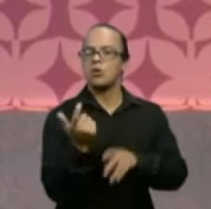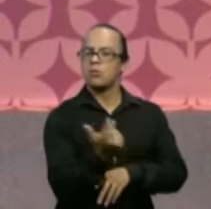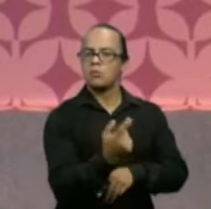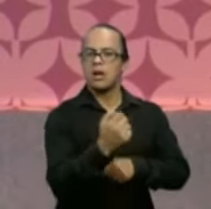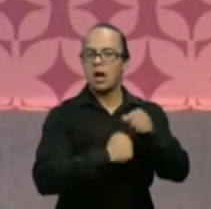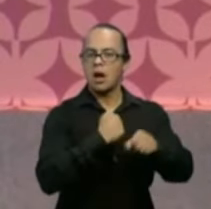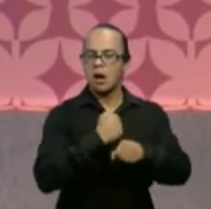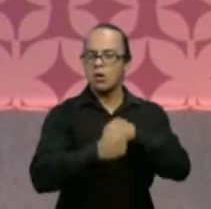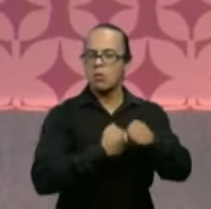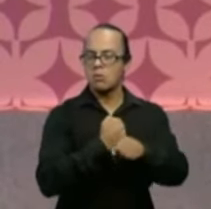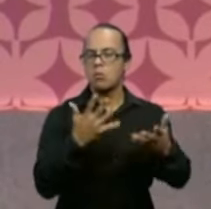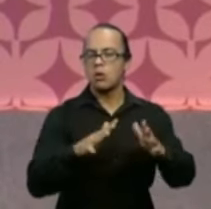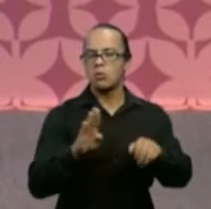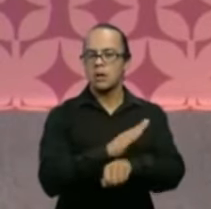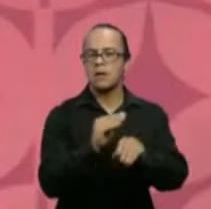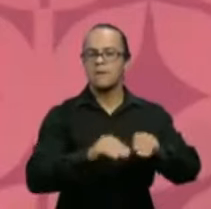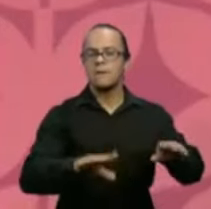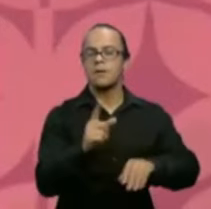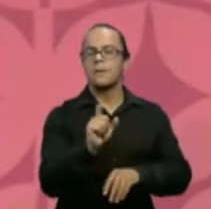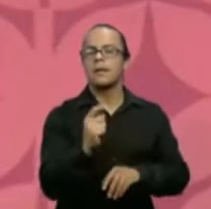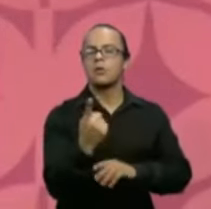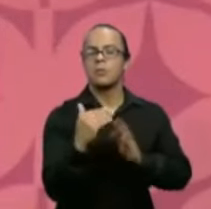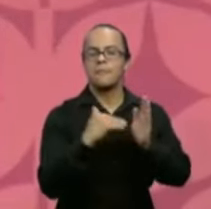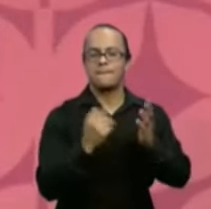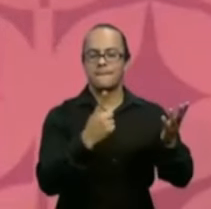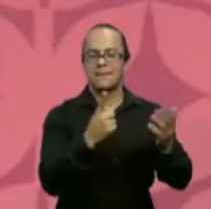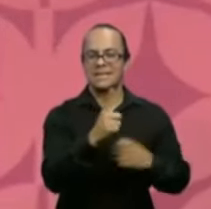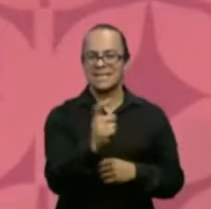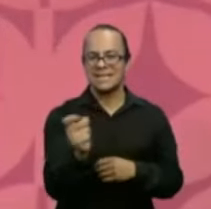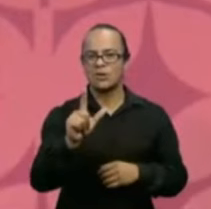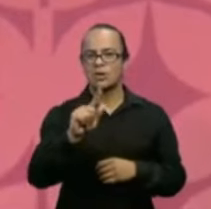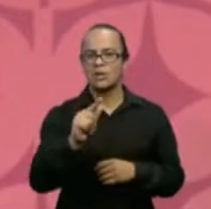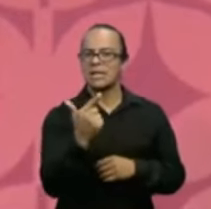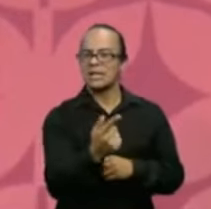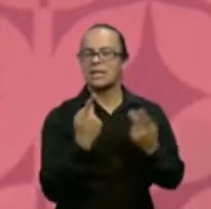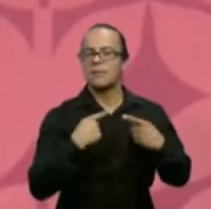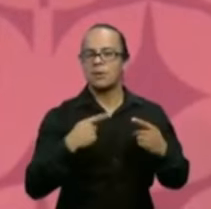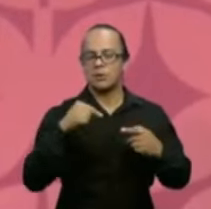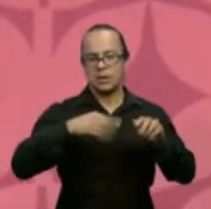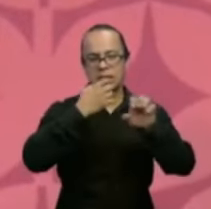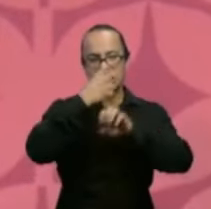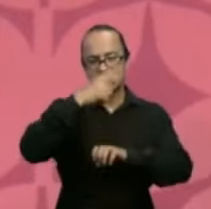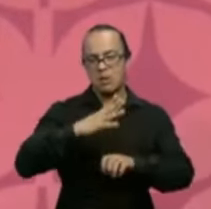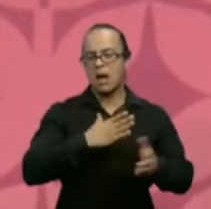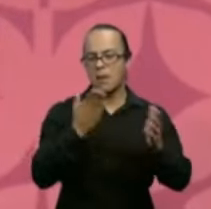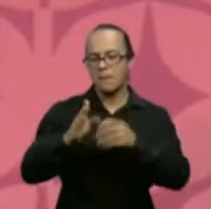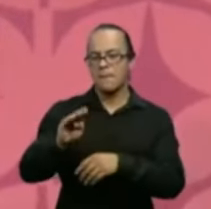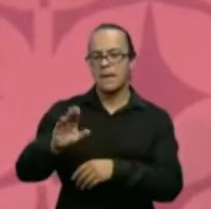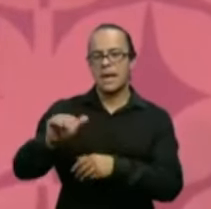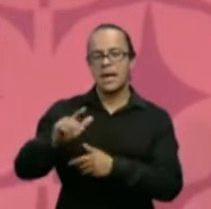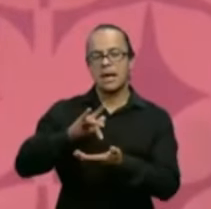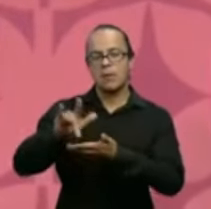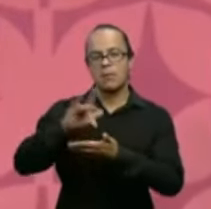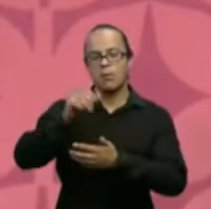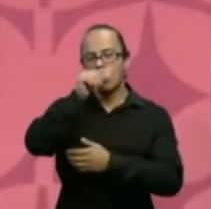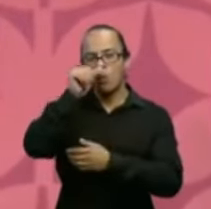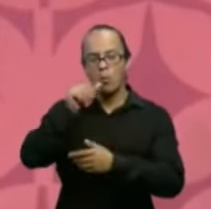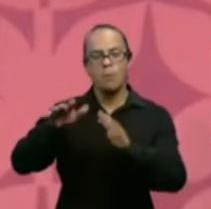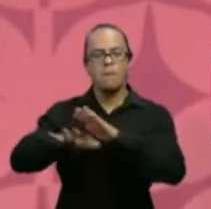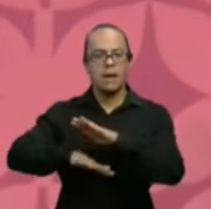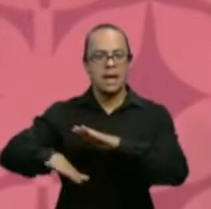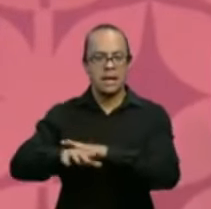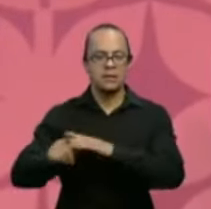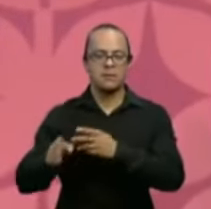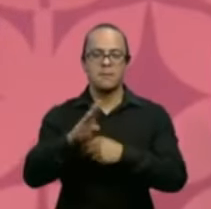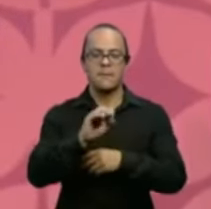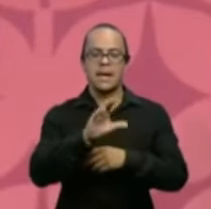aproximadamente, beneficiando a 21,177 mexiquenses. Tenemos becas para el bienestar de Benito Juárez nivel básico,